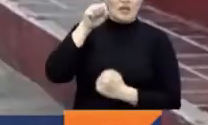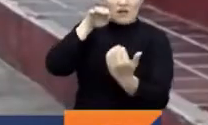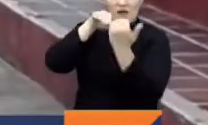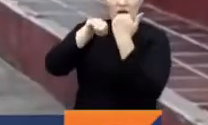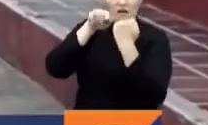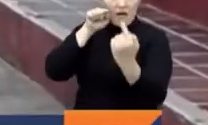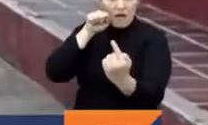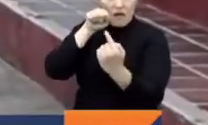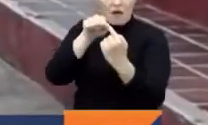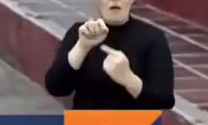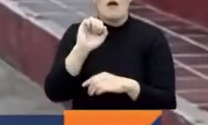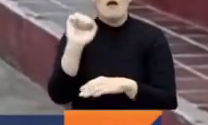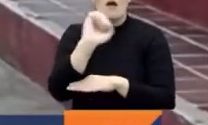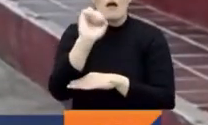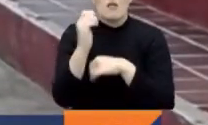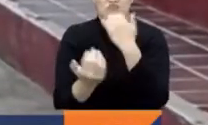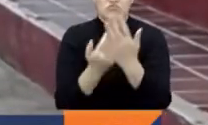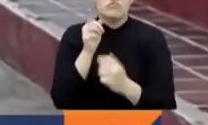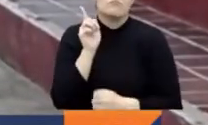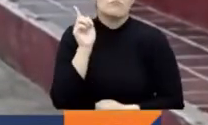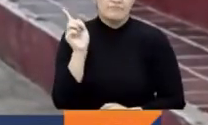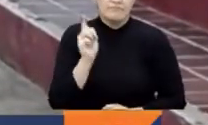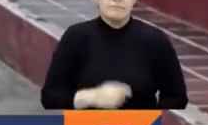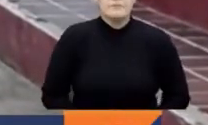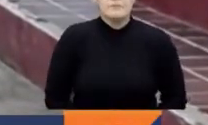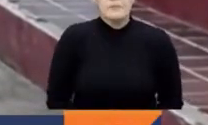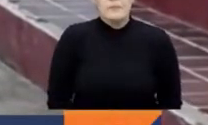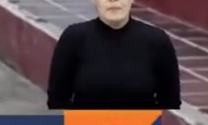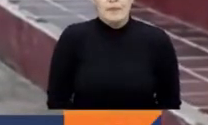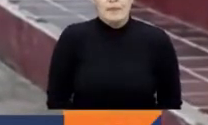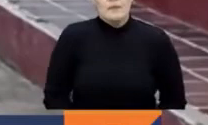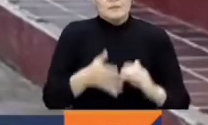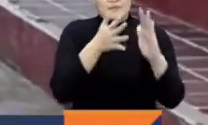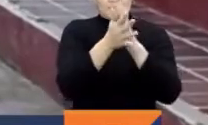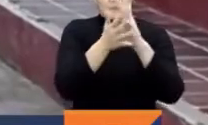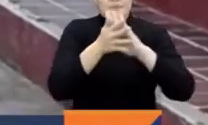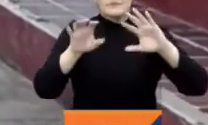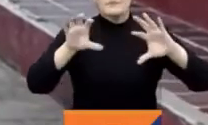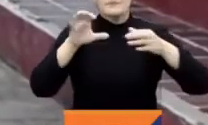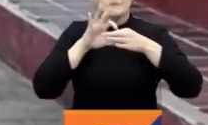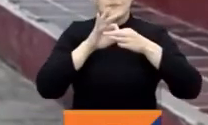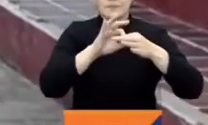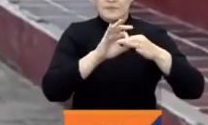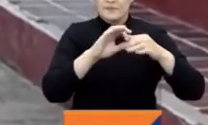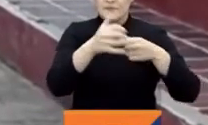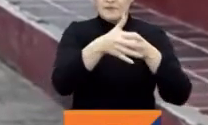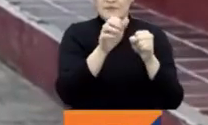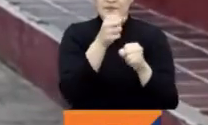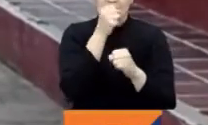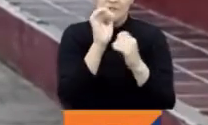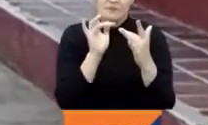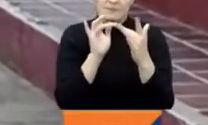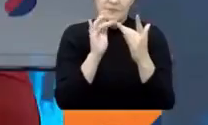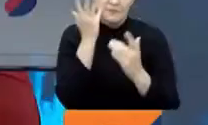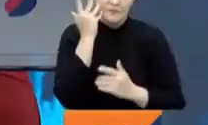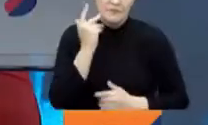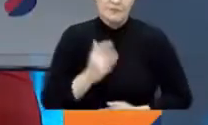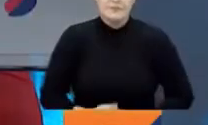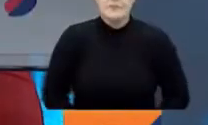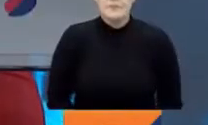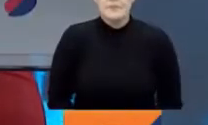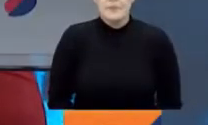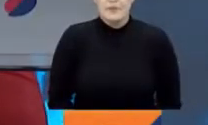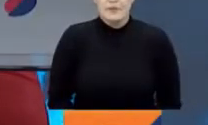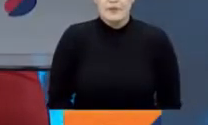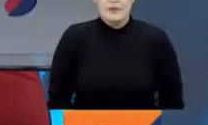vehículo particular, el cual fue incinerado. Radio Nacional de Colombia, RTVC Noticias, conectados 24/7.